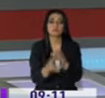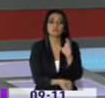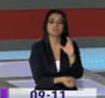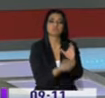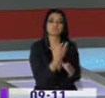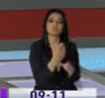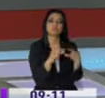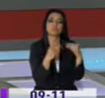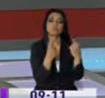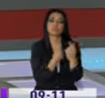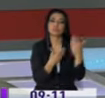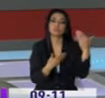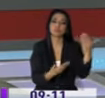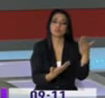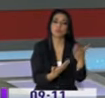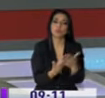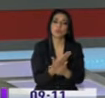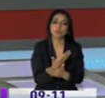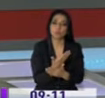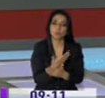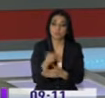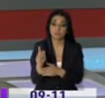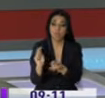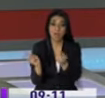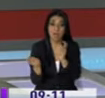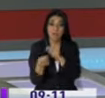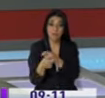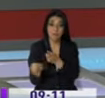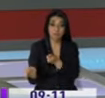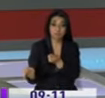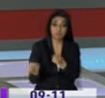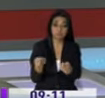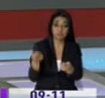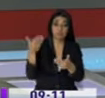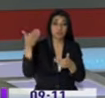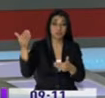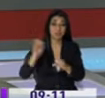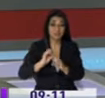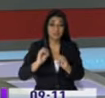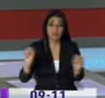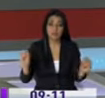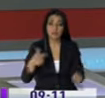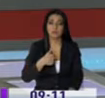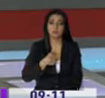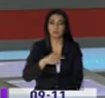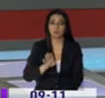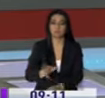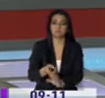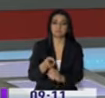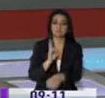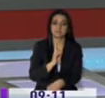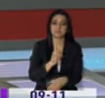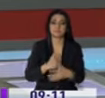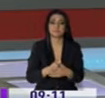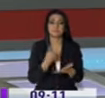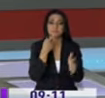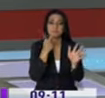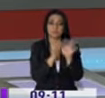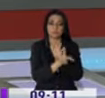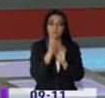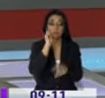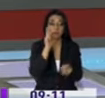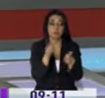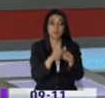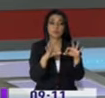nuevo movimiento si no se dan correctivos en el manejo político del gobierno de Moreno. Denunció un supuesto pacto con los